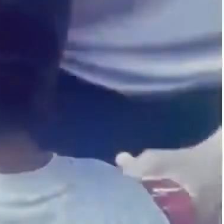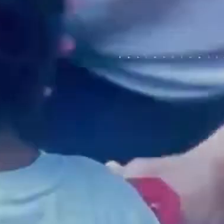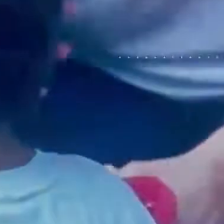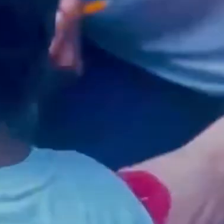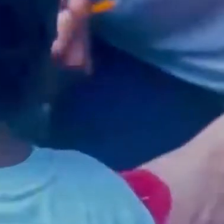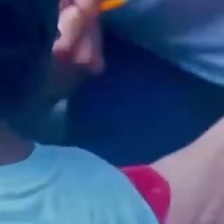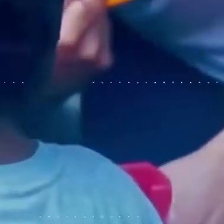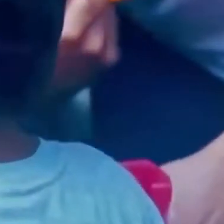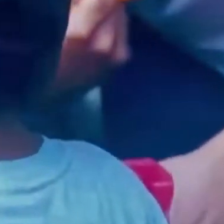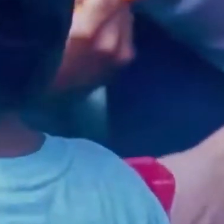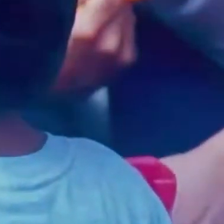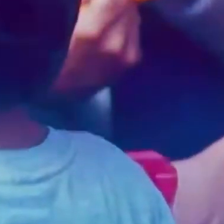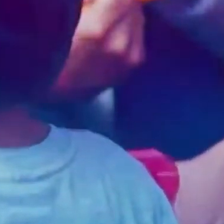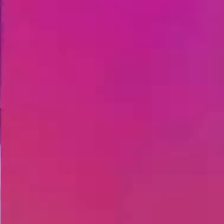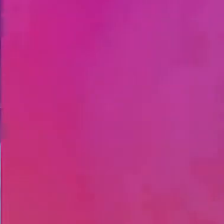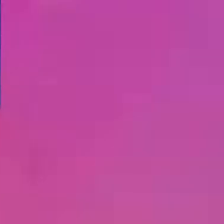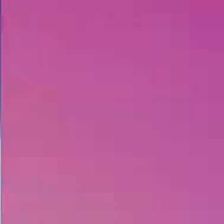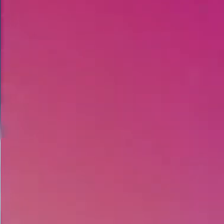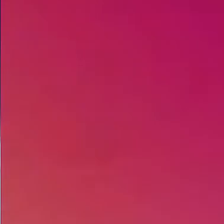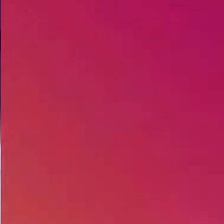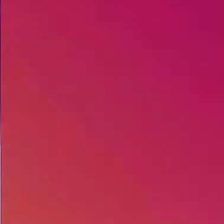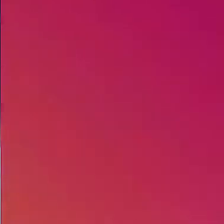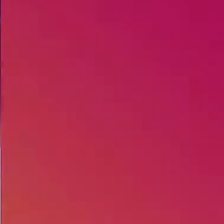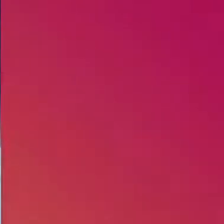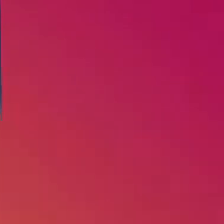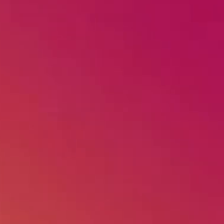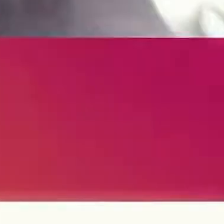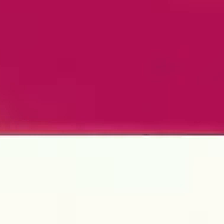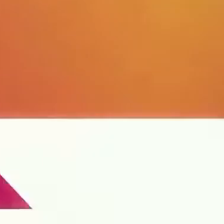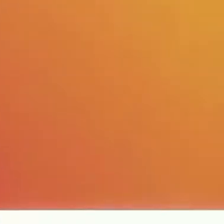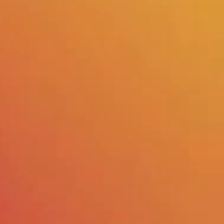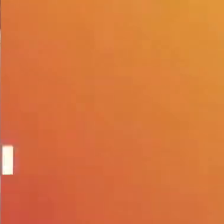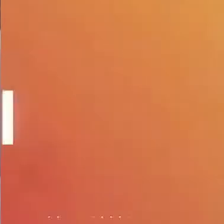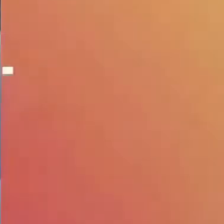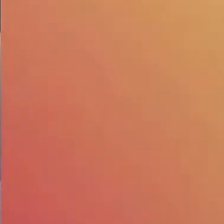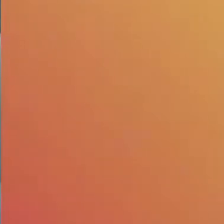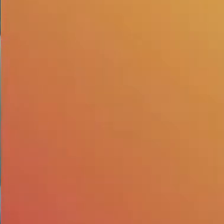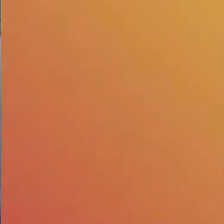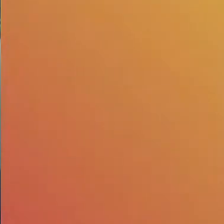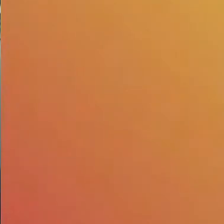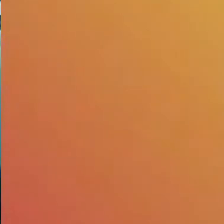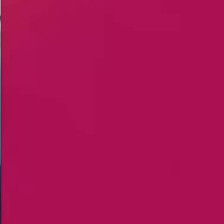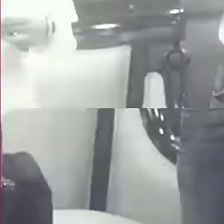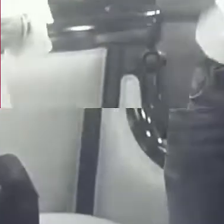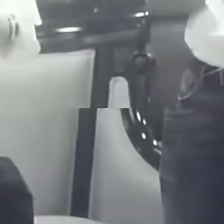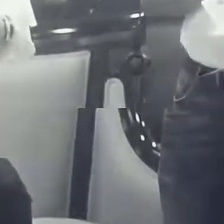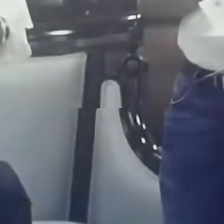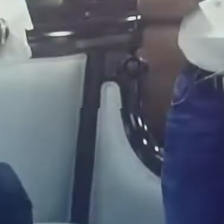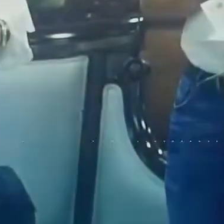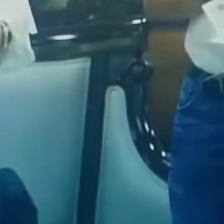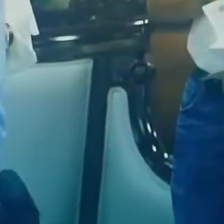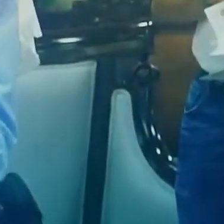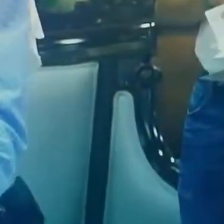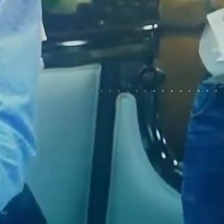cantamos, una ciudad que trabaja por lo social, la gente unida que